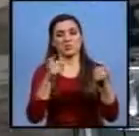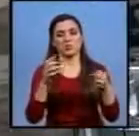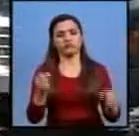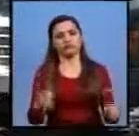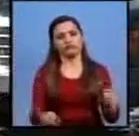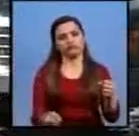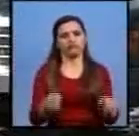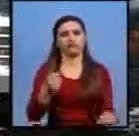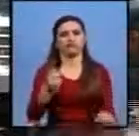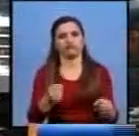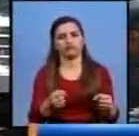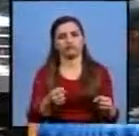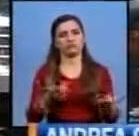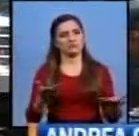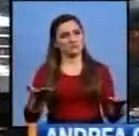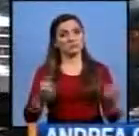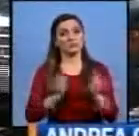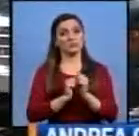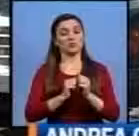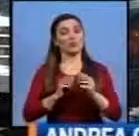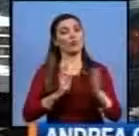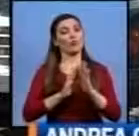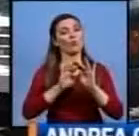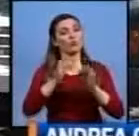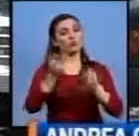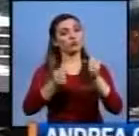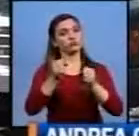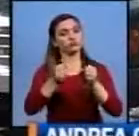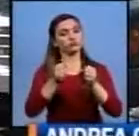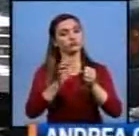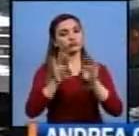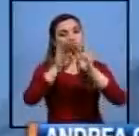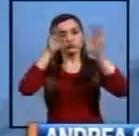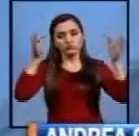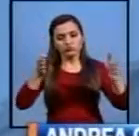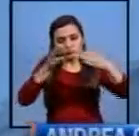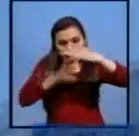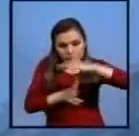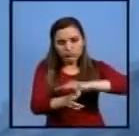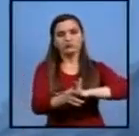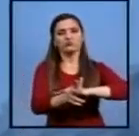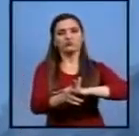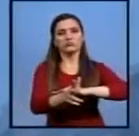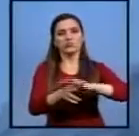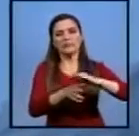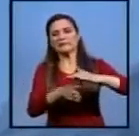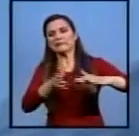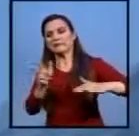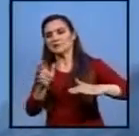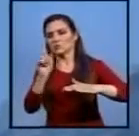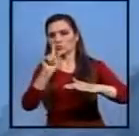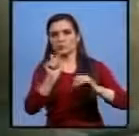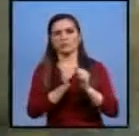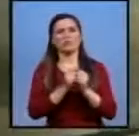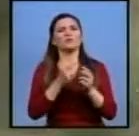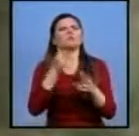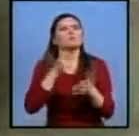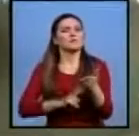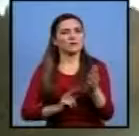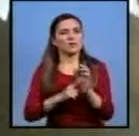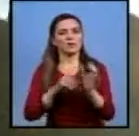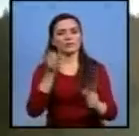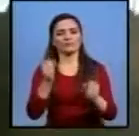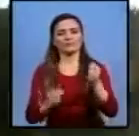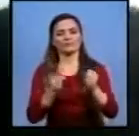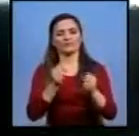el vehículo en un lugar cerrado y si es posible no sacar el vehículo de la casa. Pero ¿qué hacer si la caída de ceniza se produce